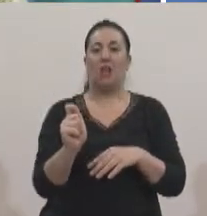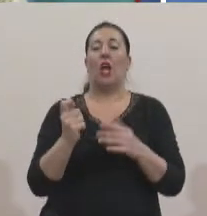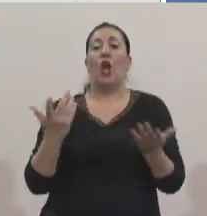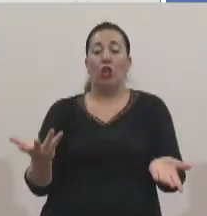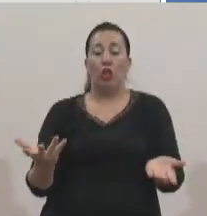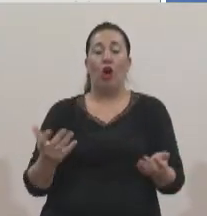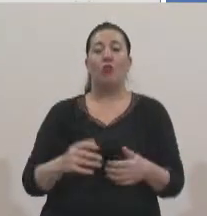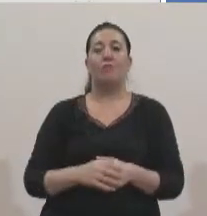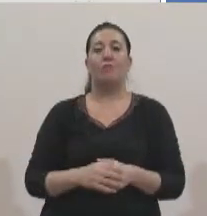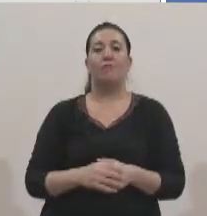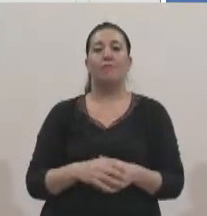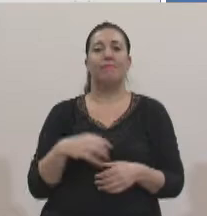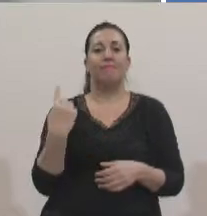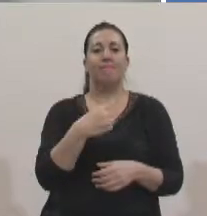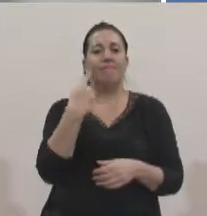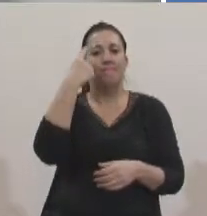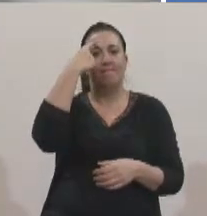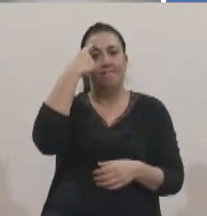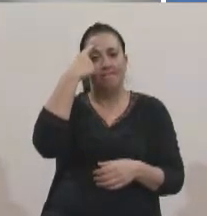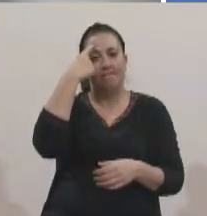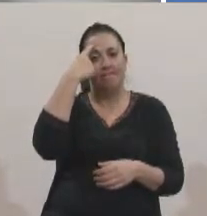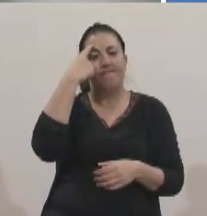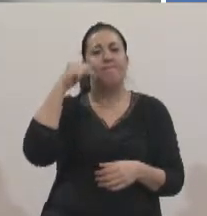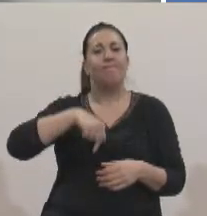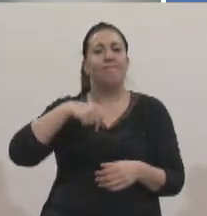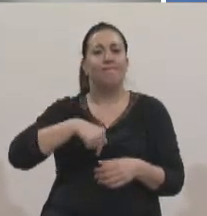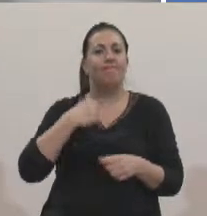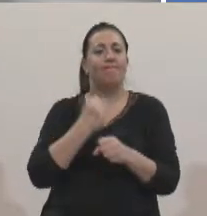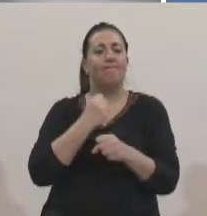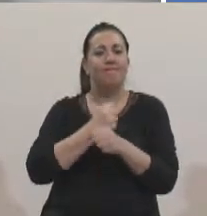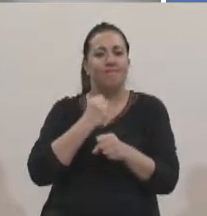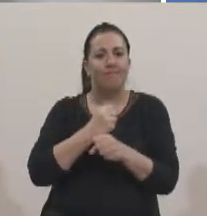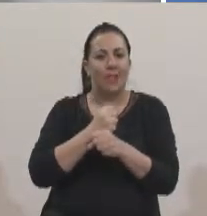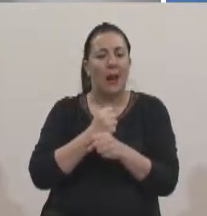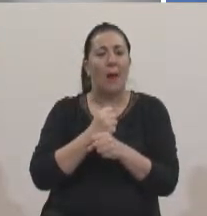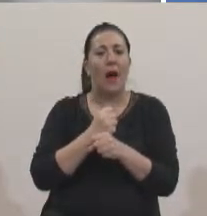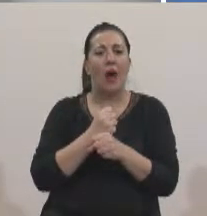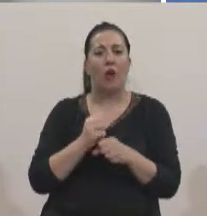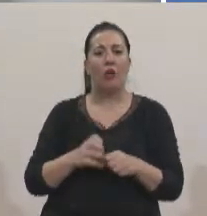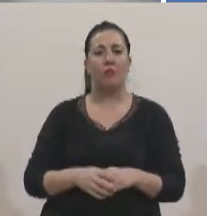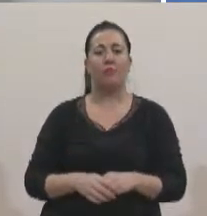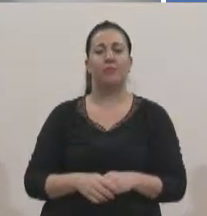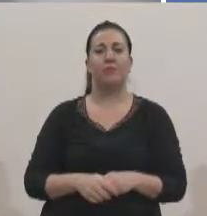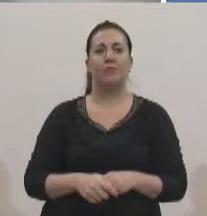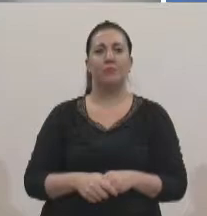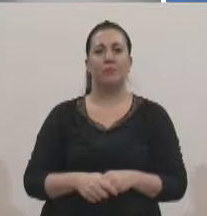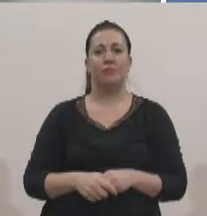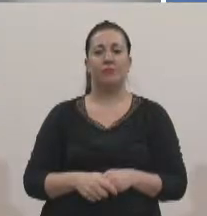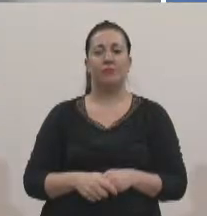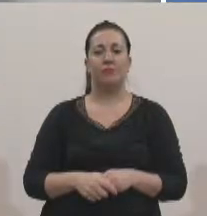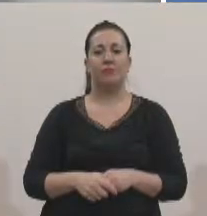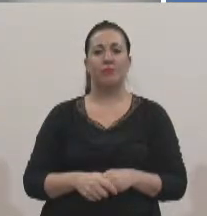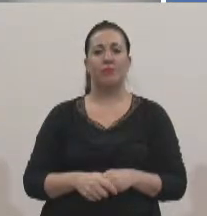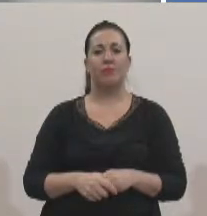vemos, nuestra calidad de cámara revisora va en detrimento de esto. Y